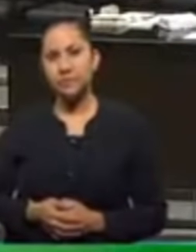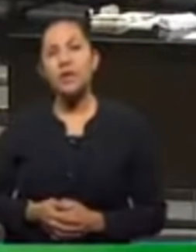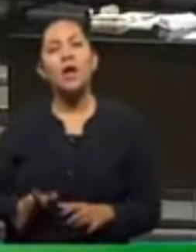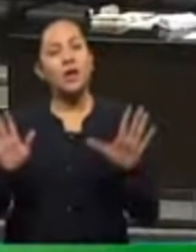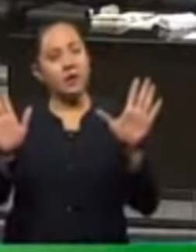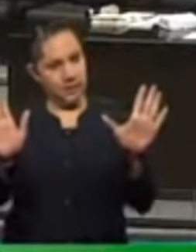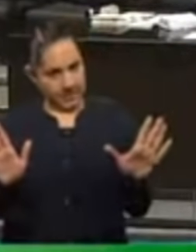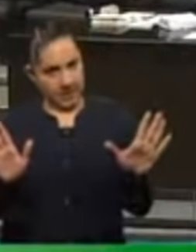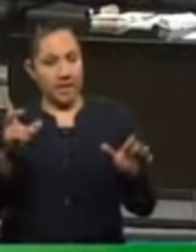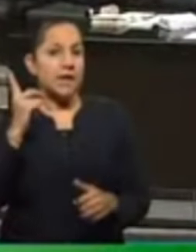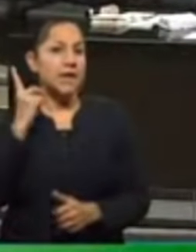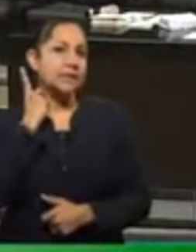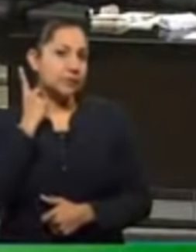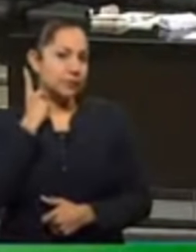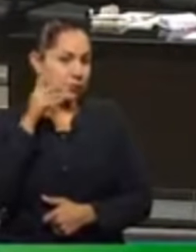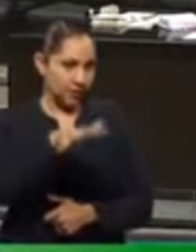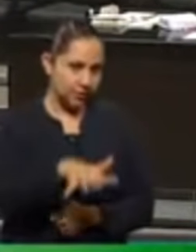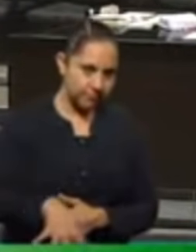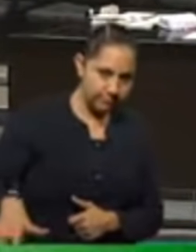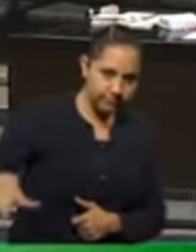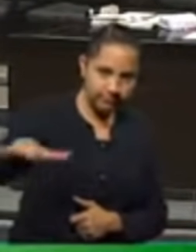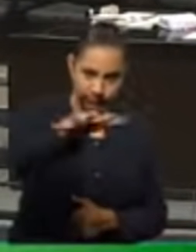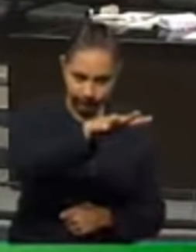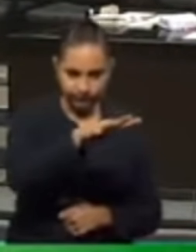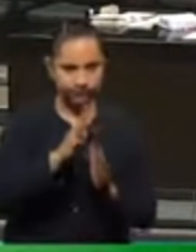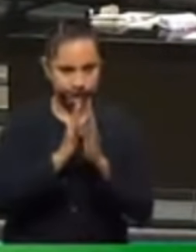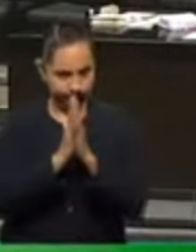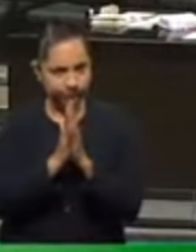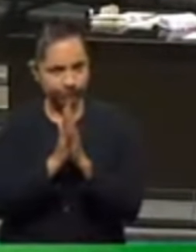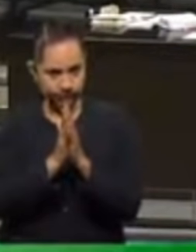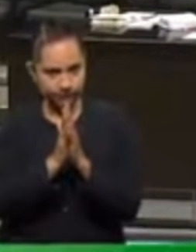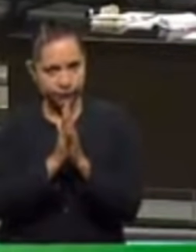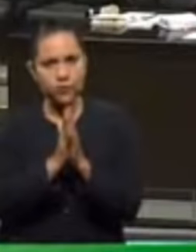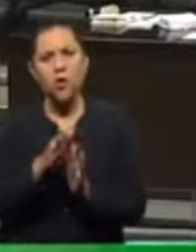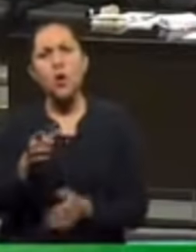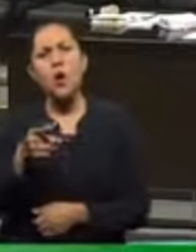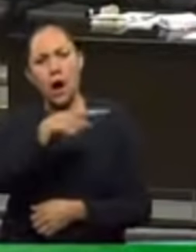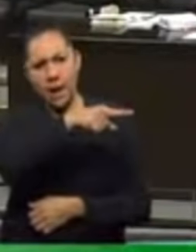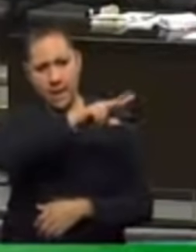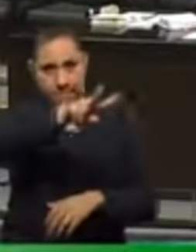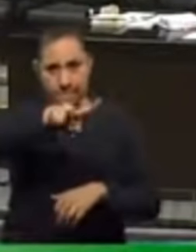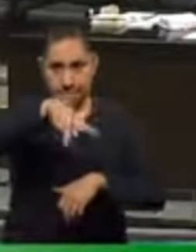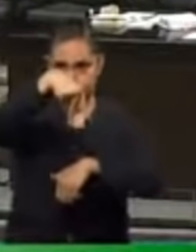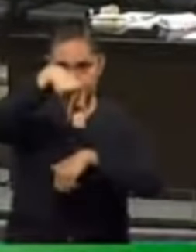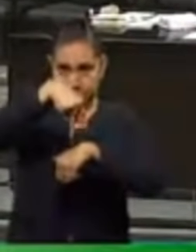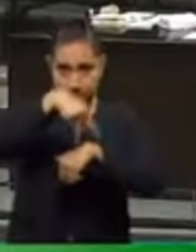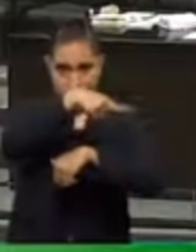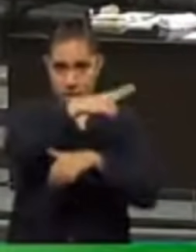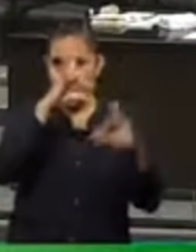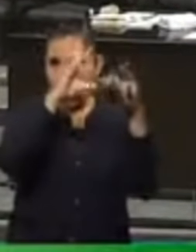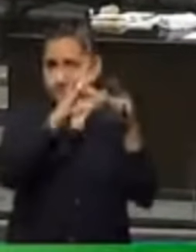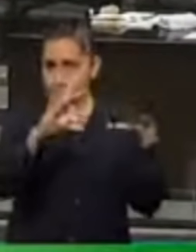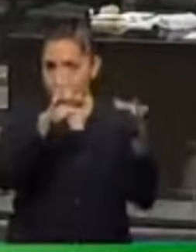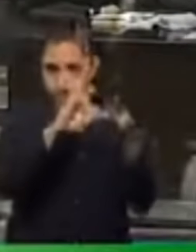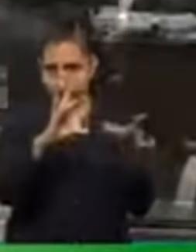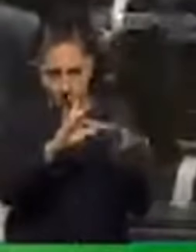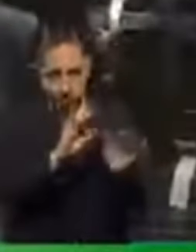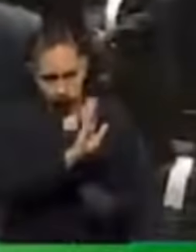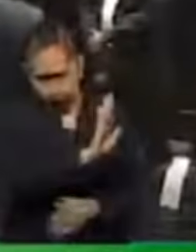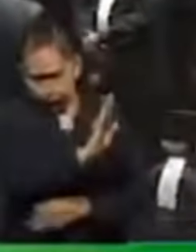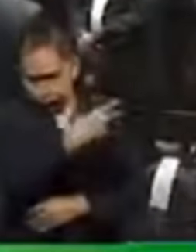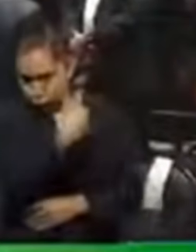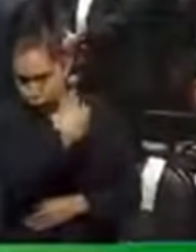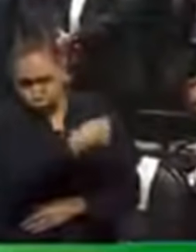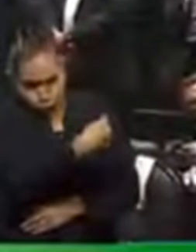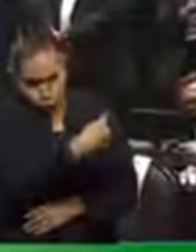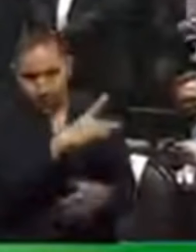Nuevamente, diputadas y diputados, las expresiones desde tribuna tienen una razón lógica, pero cuando